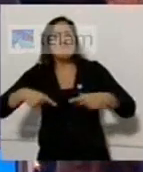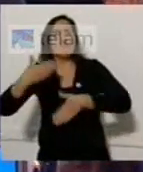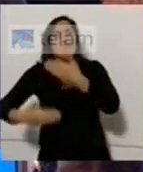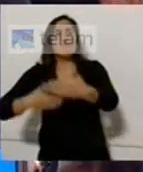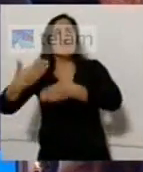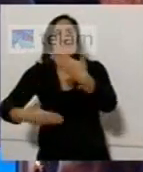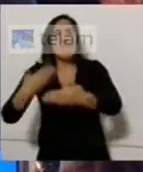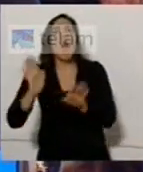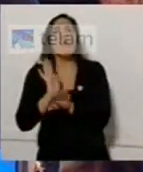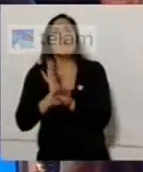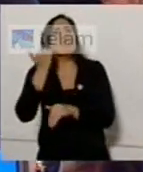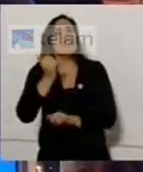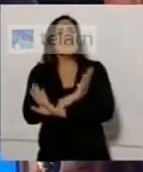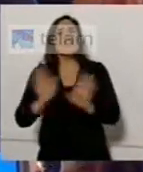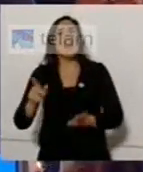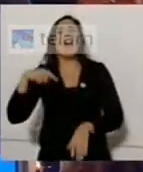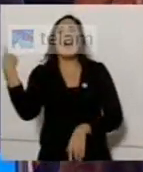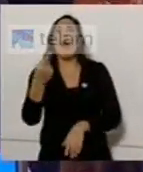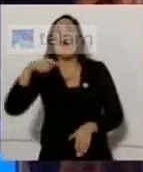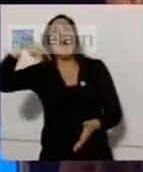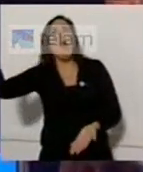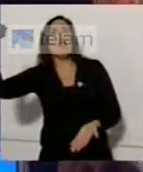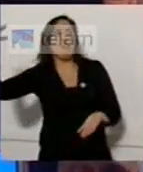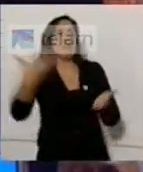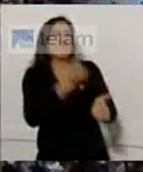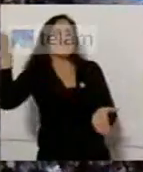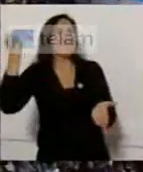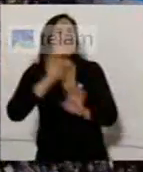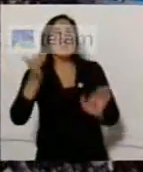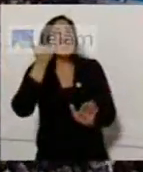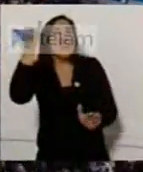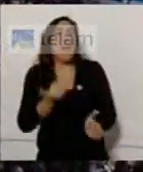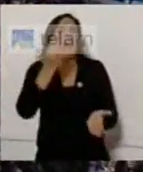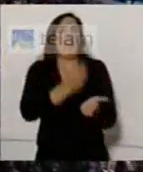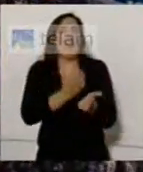ya nunca nadie más pueda arrebatárselas.